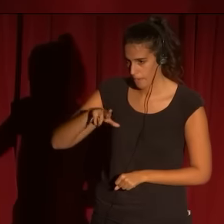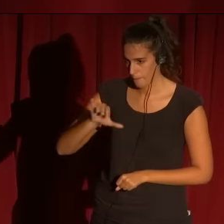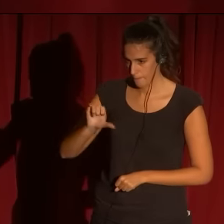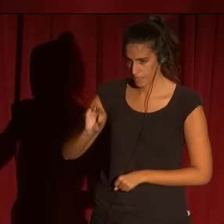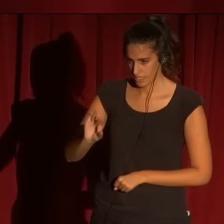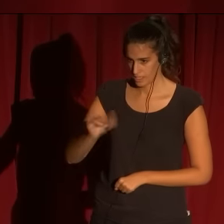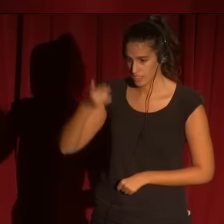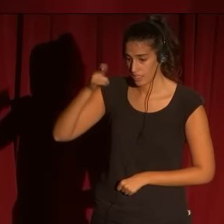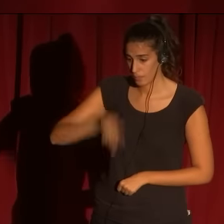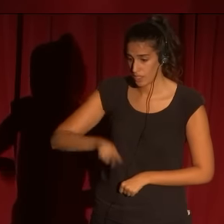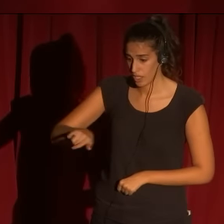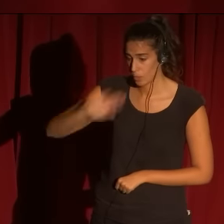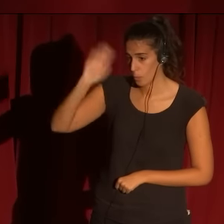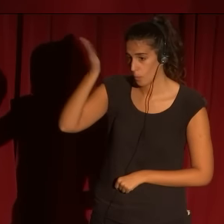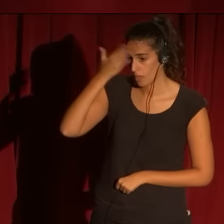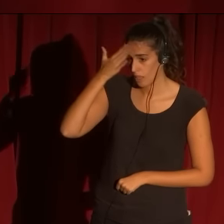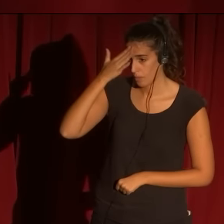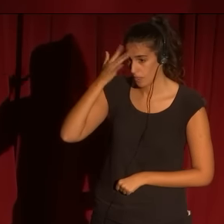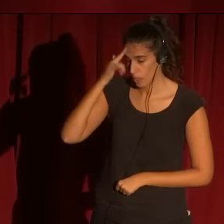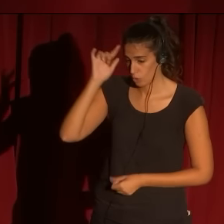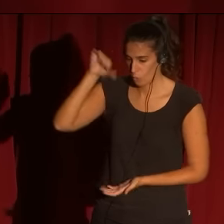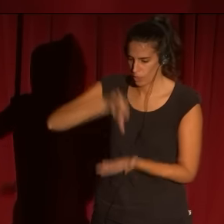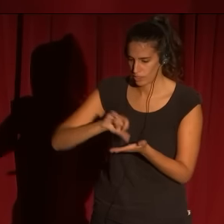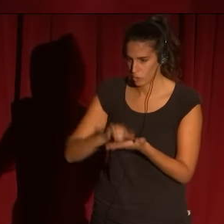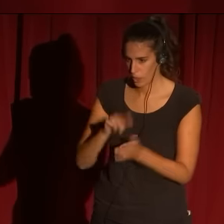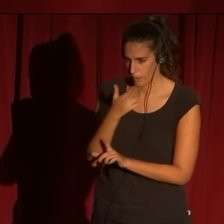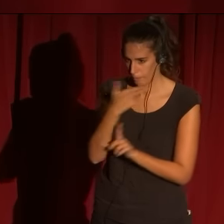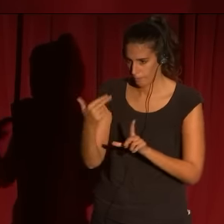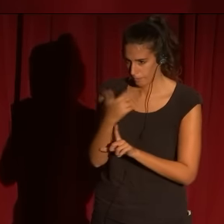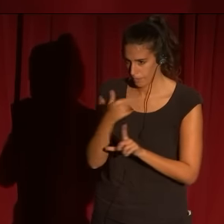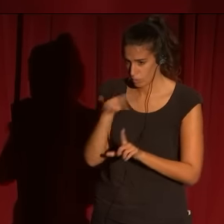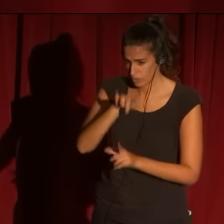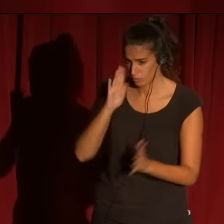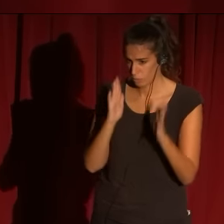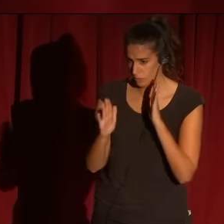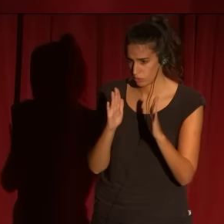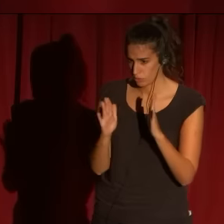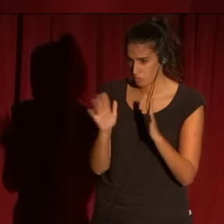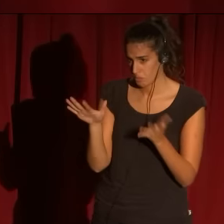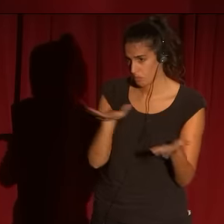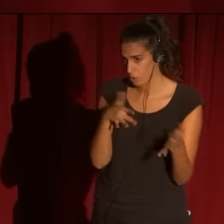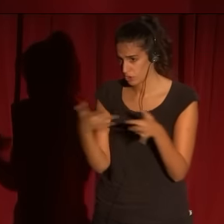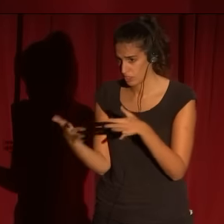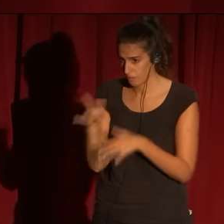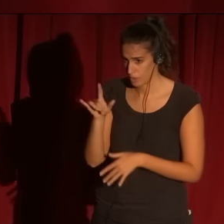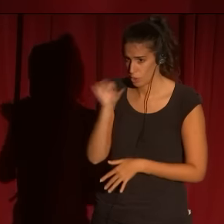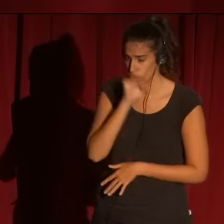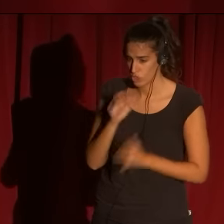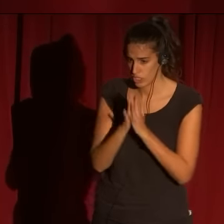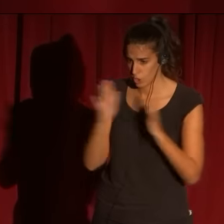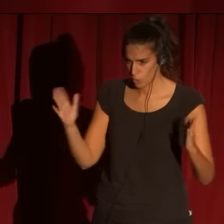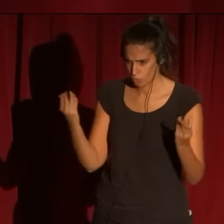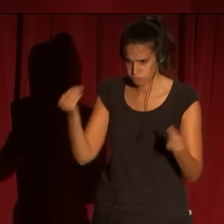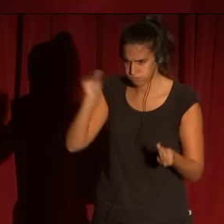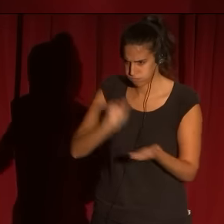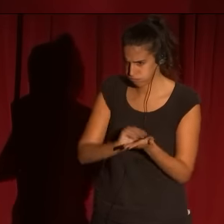Era uno de los principales centros productores de pintura de Europa lo venía siendo en este momento en torno a aproximadamente un siglo